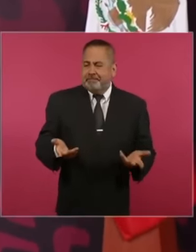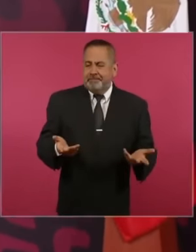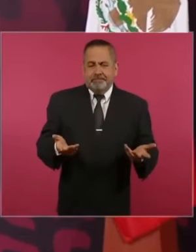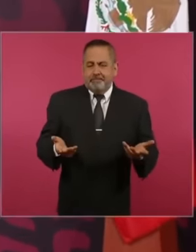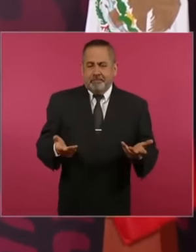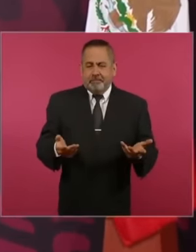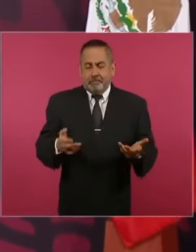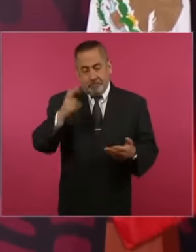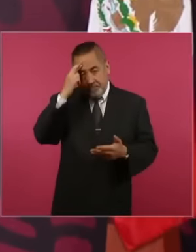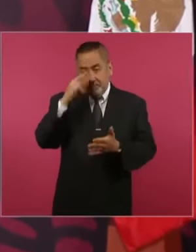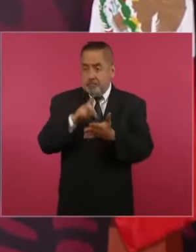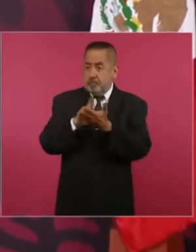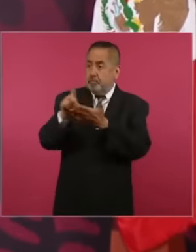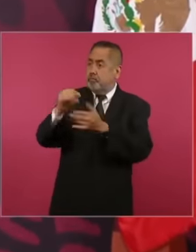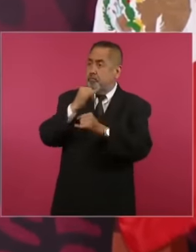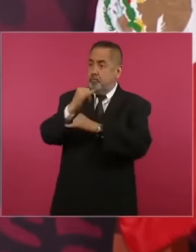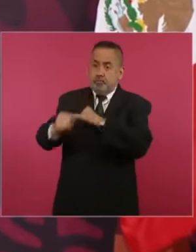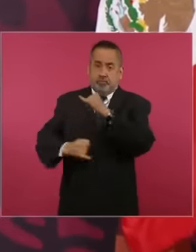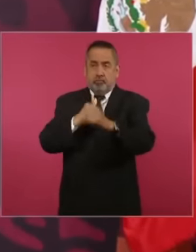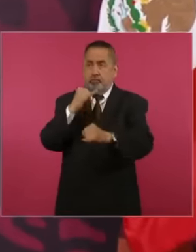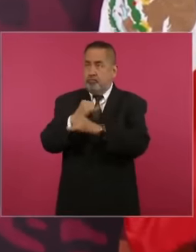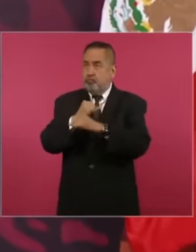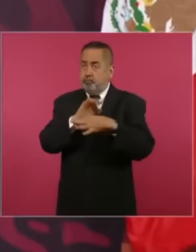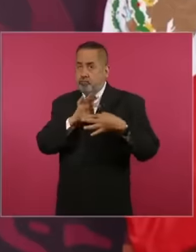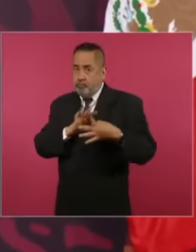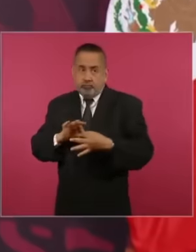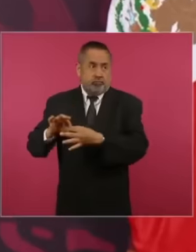el derecho internacional.